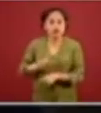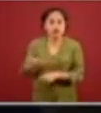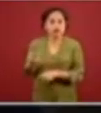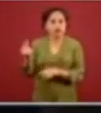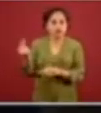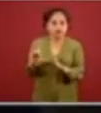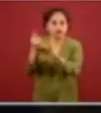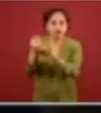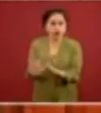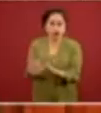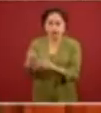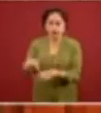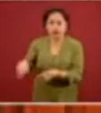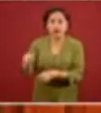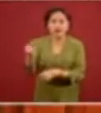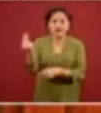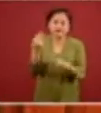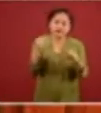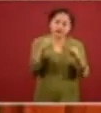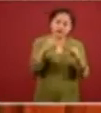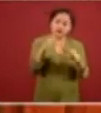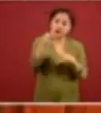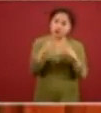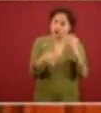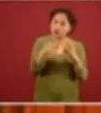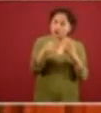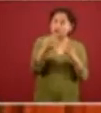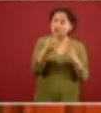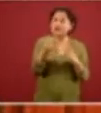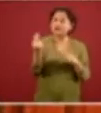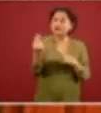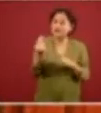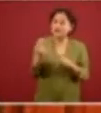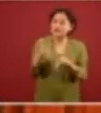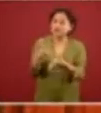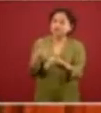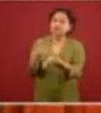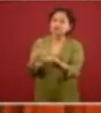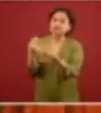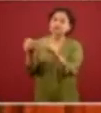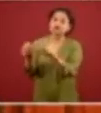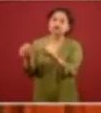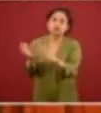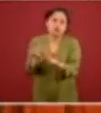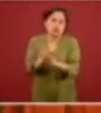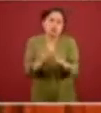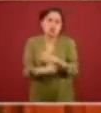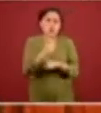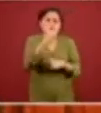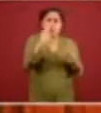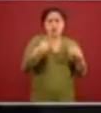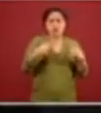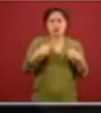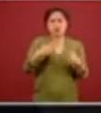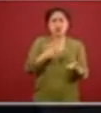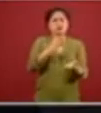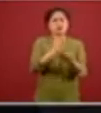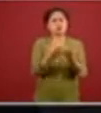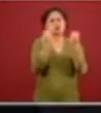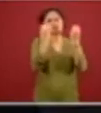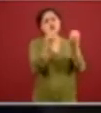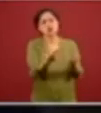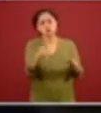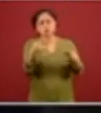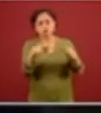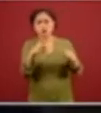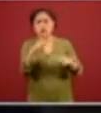de manera constante. Entonces, aunque una persona haya donado plaquetas el día de hoy, el receptor puede estarla